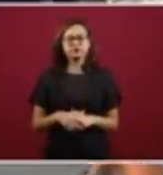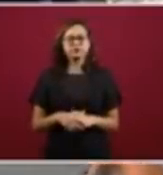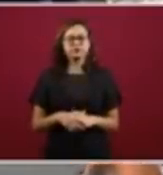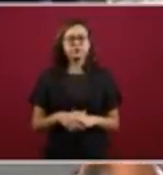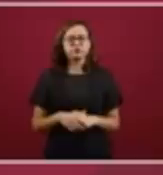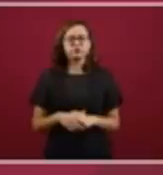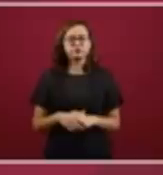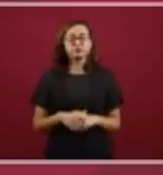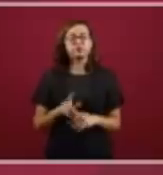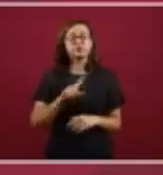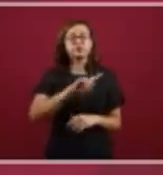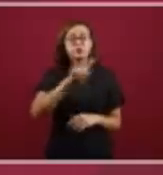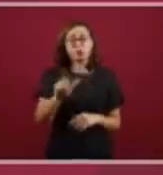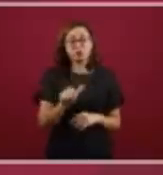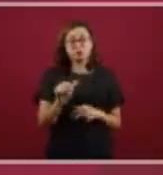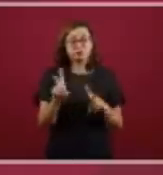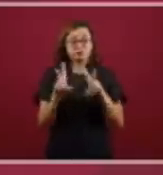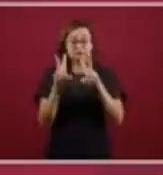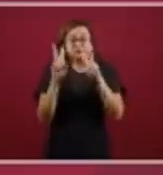por la ciencia